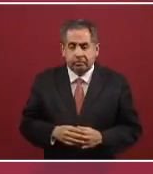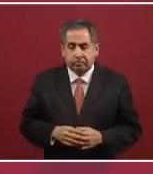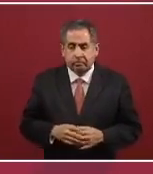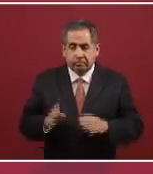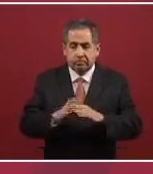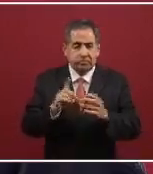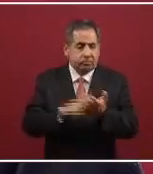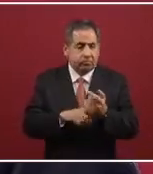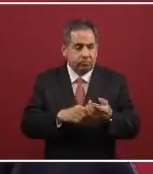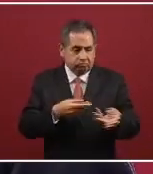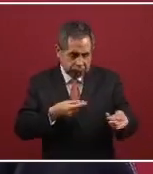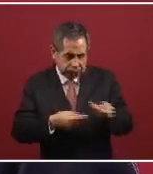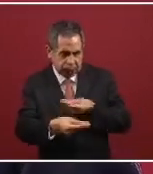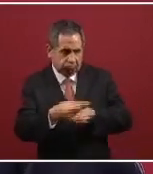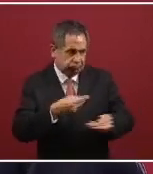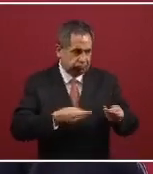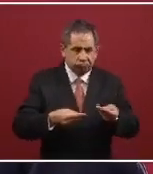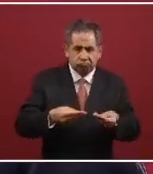hasta tequio,